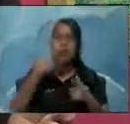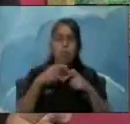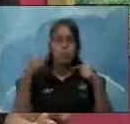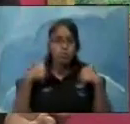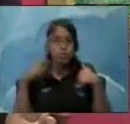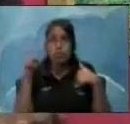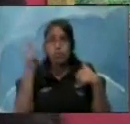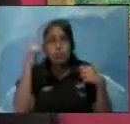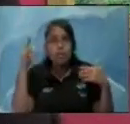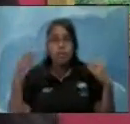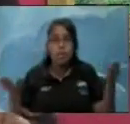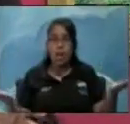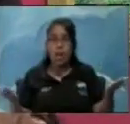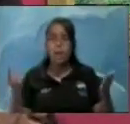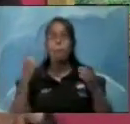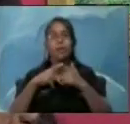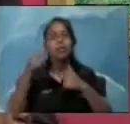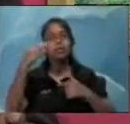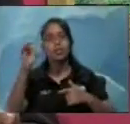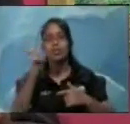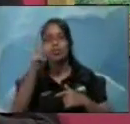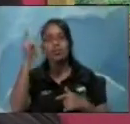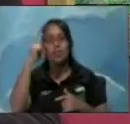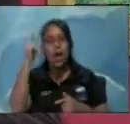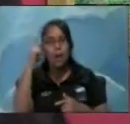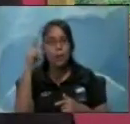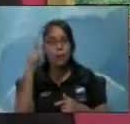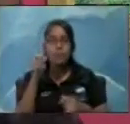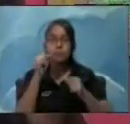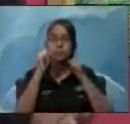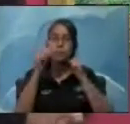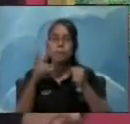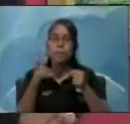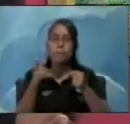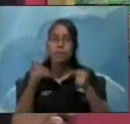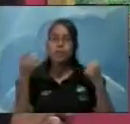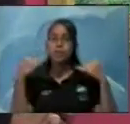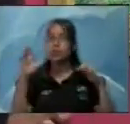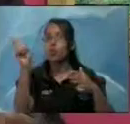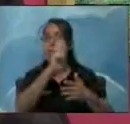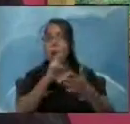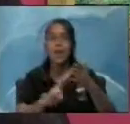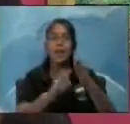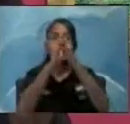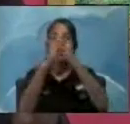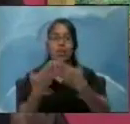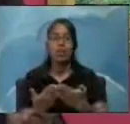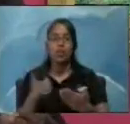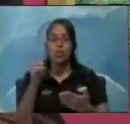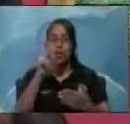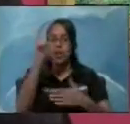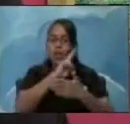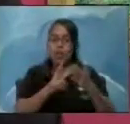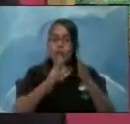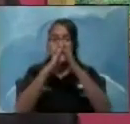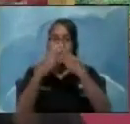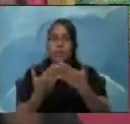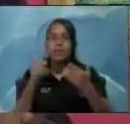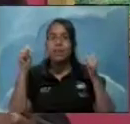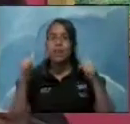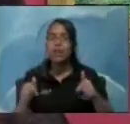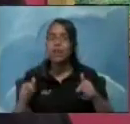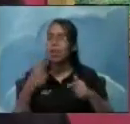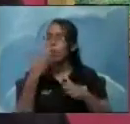sabía eso pero claro no lo va a saber Bendito sea Dios A lo mejor no ha leído las escrituras no ha leído la palabra y aquí